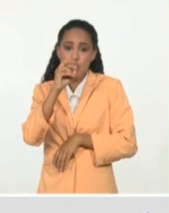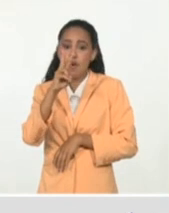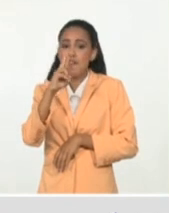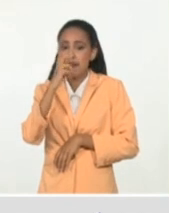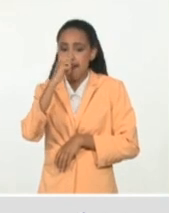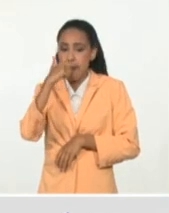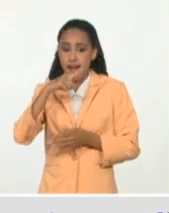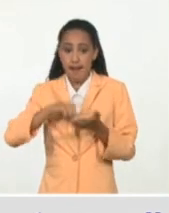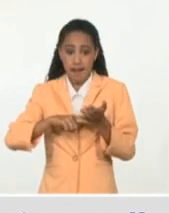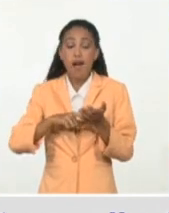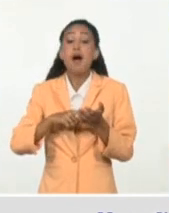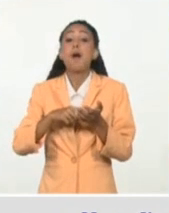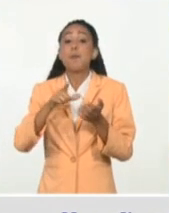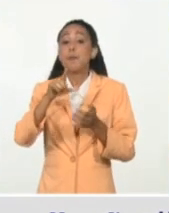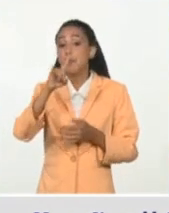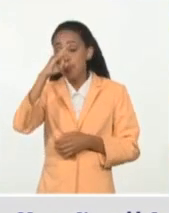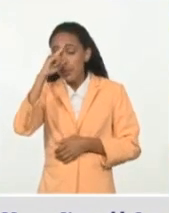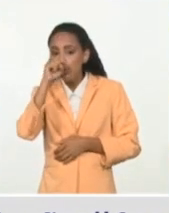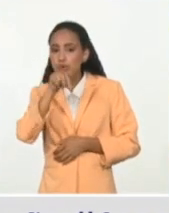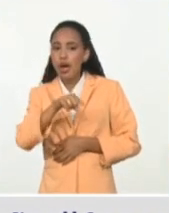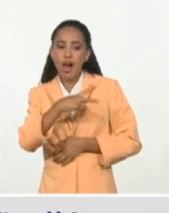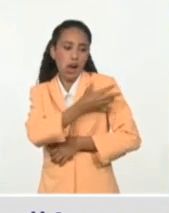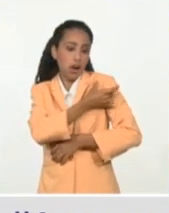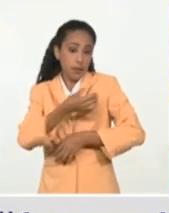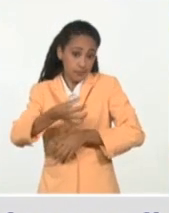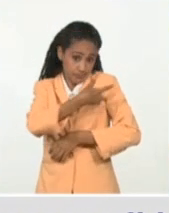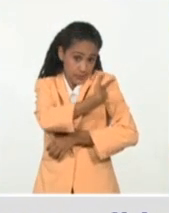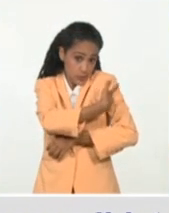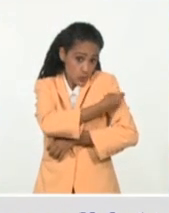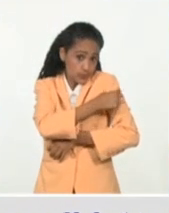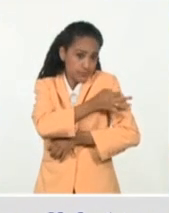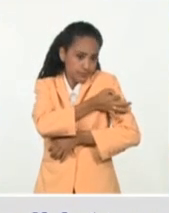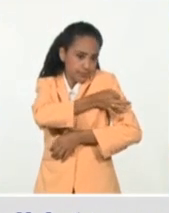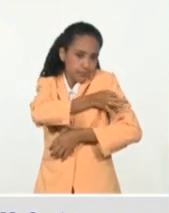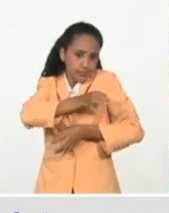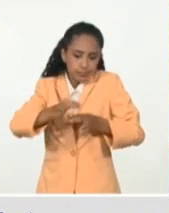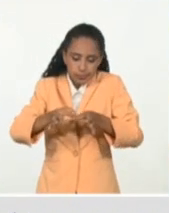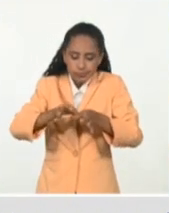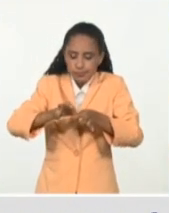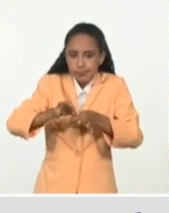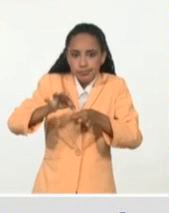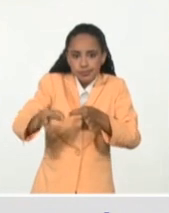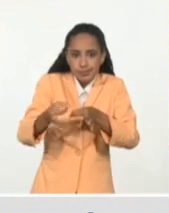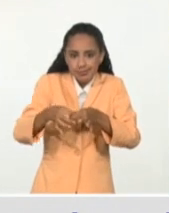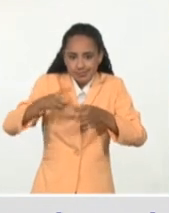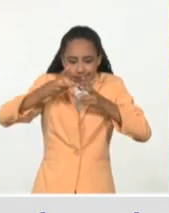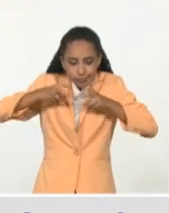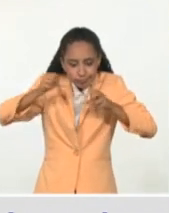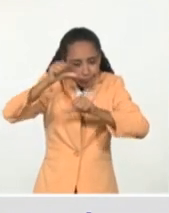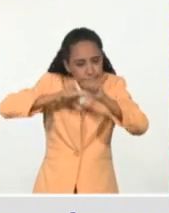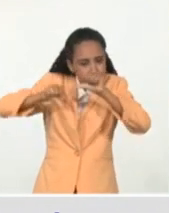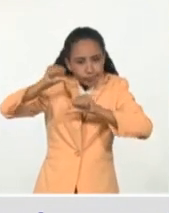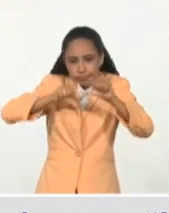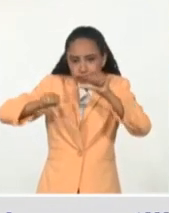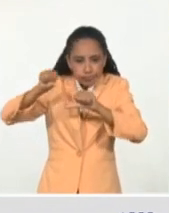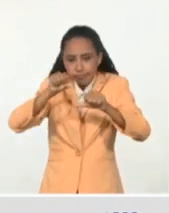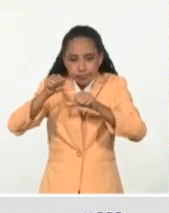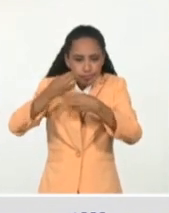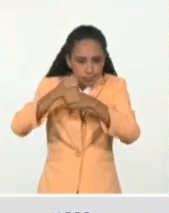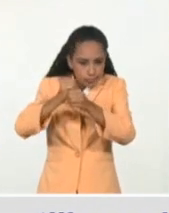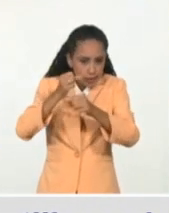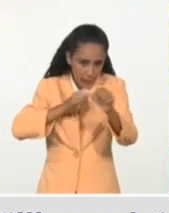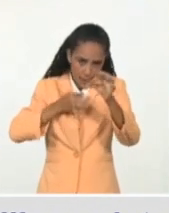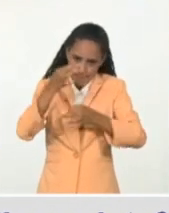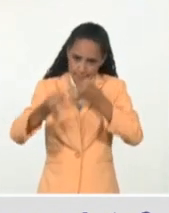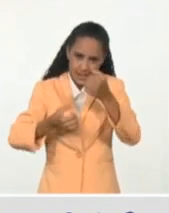así. En nuestro país hay una gran experiencia en la producción de gammaglobulinas hiperinmunes. Para explicarle a la población de qué